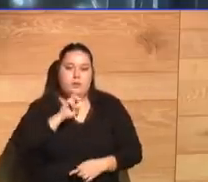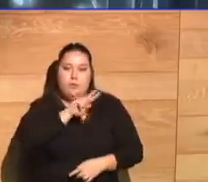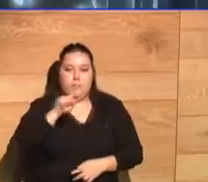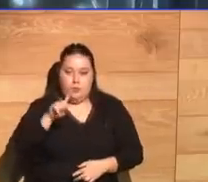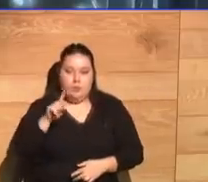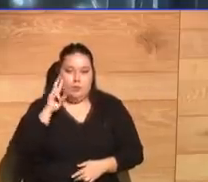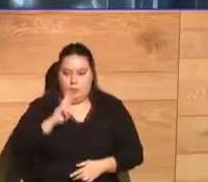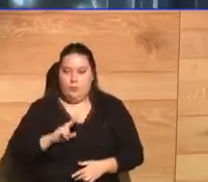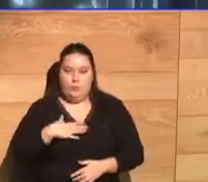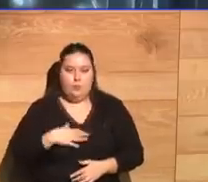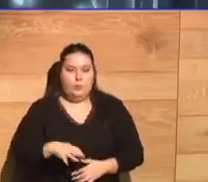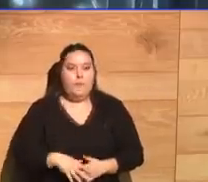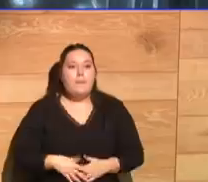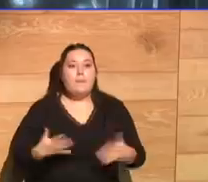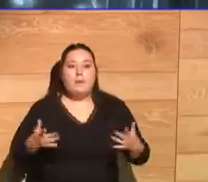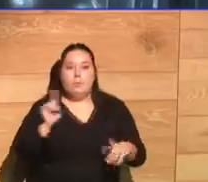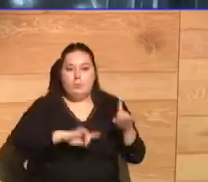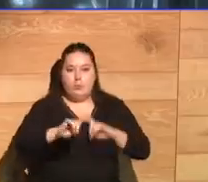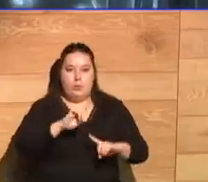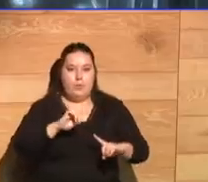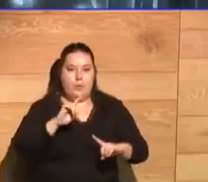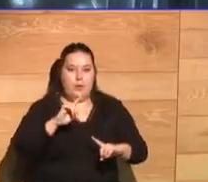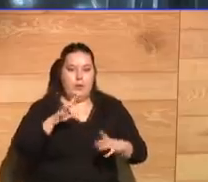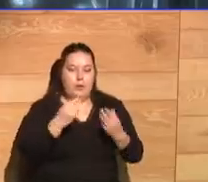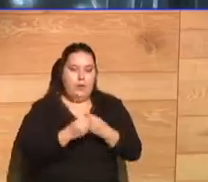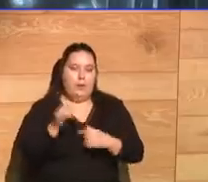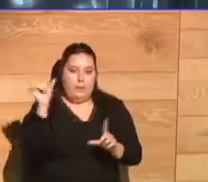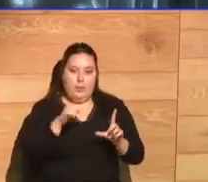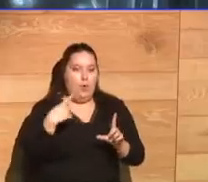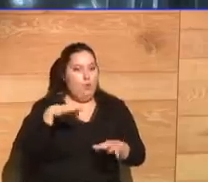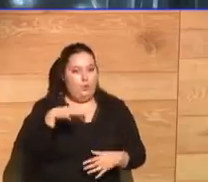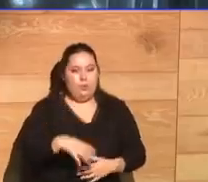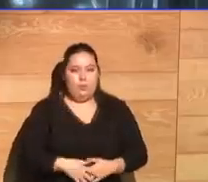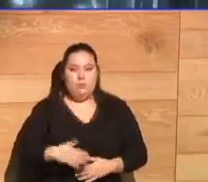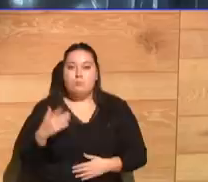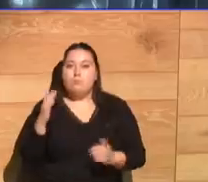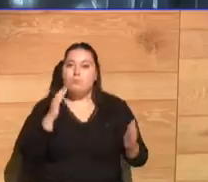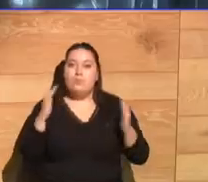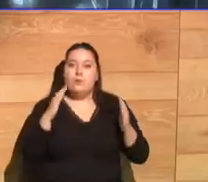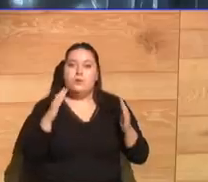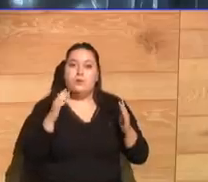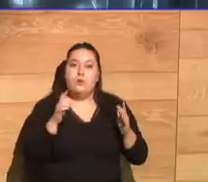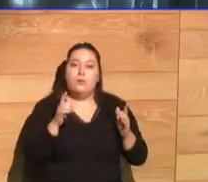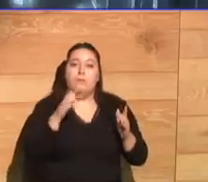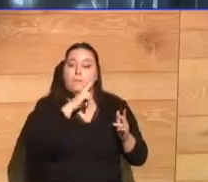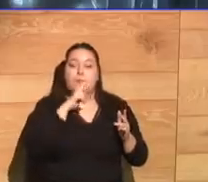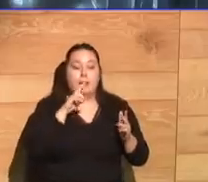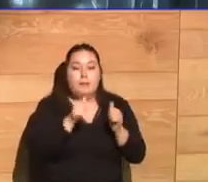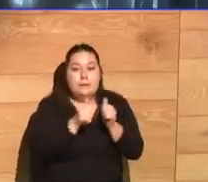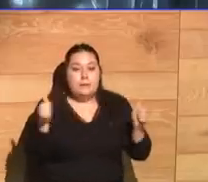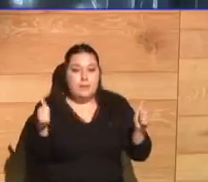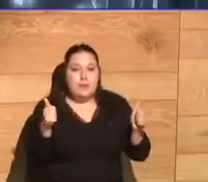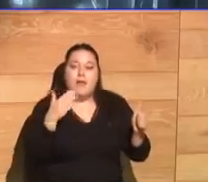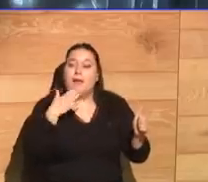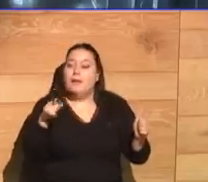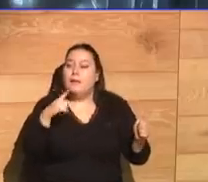vemos aquí. Pero esto es el único problema que tengo con la peli. El momento que se separa con su madre, él tiene 18 años, ¿no? Cuando le volvemos